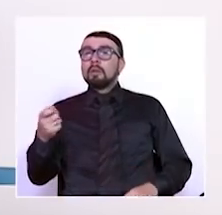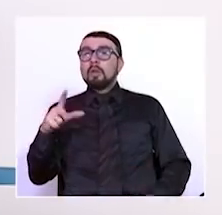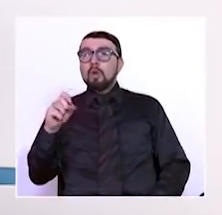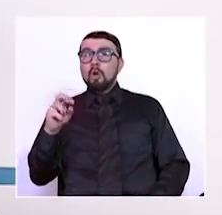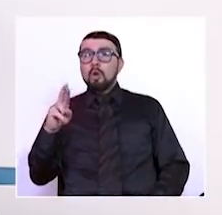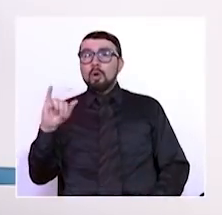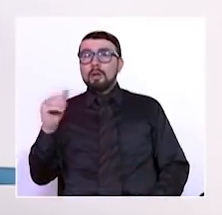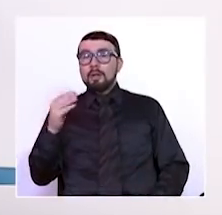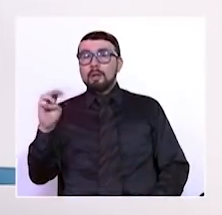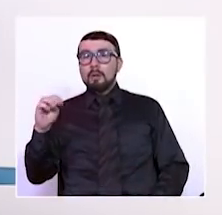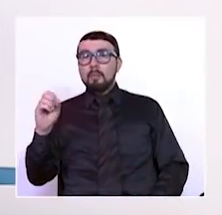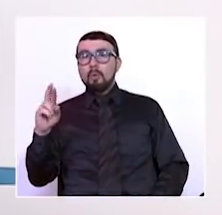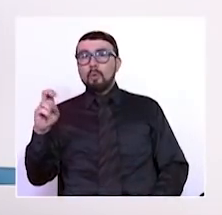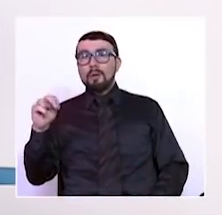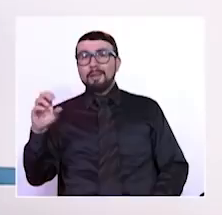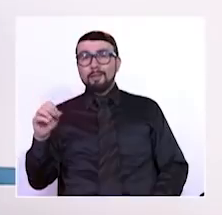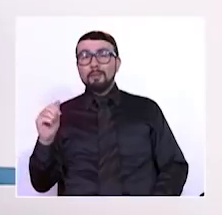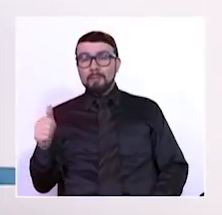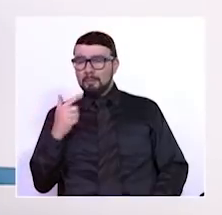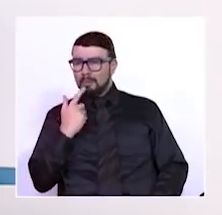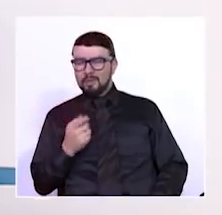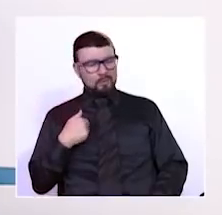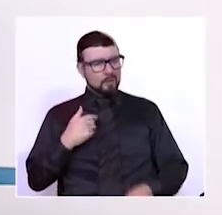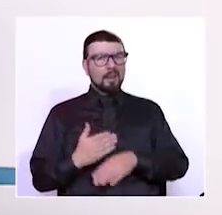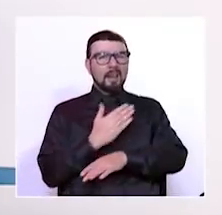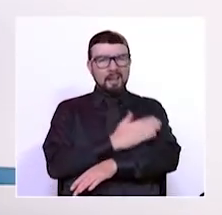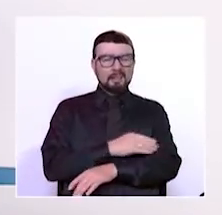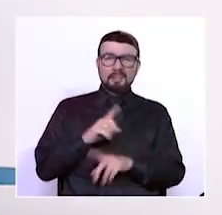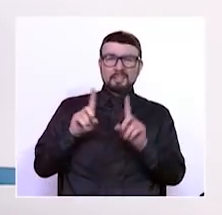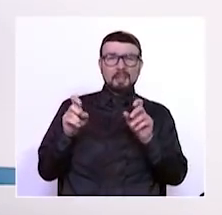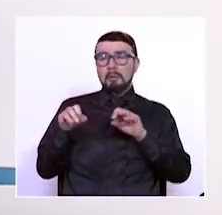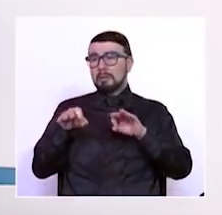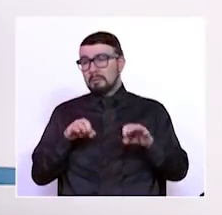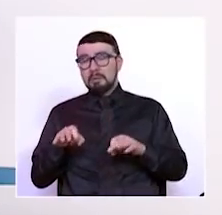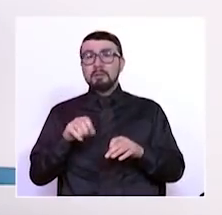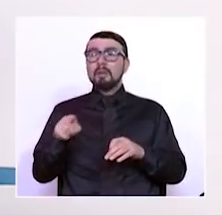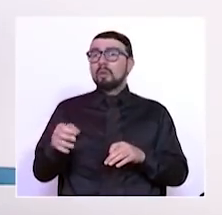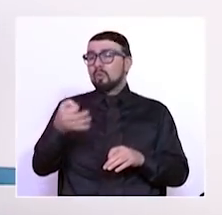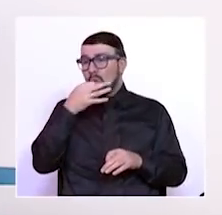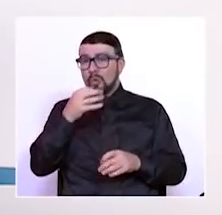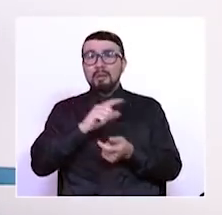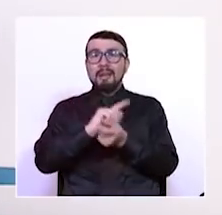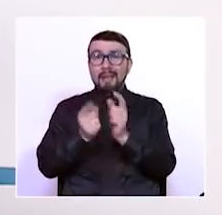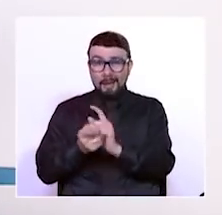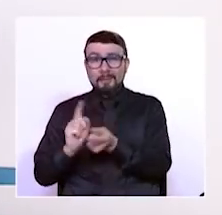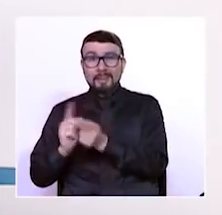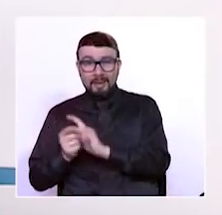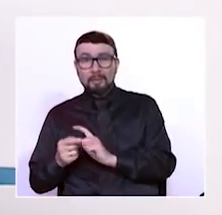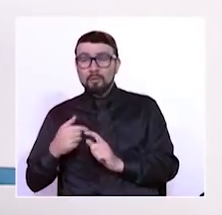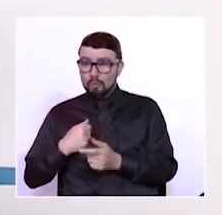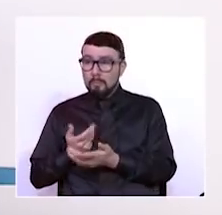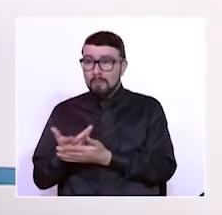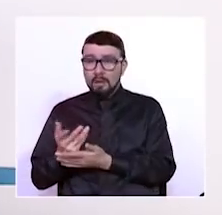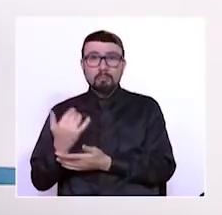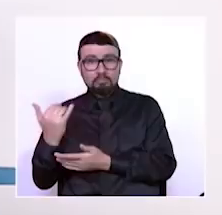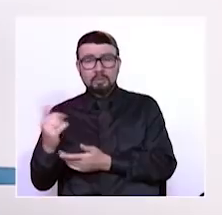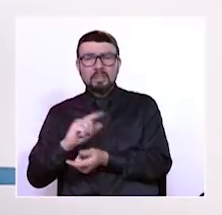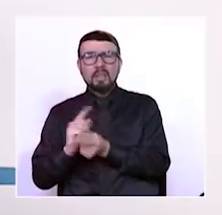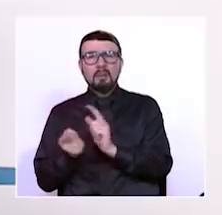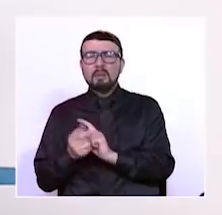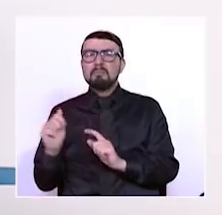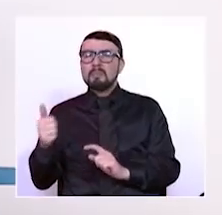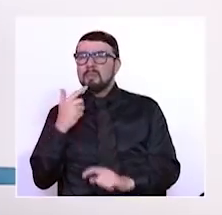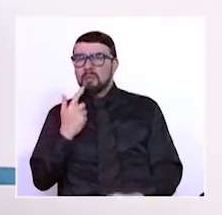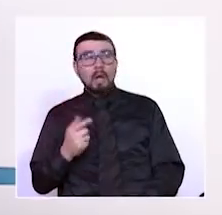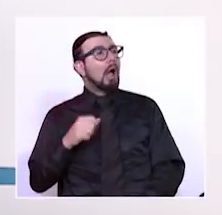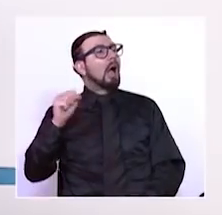Moreno, ahora que yo hablaba con el tema de que les cambian tanto los productos en algunos sitios, especialmente en Bogotá. Sí, doctor